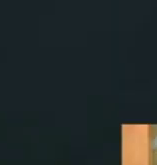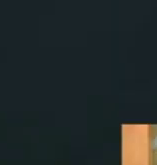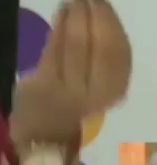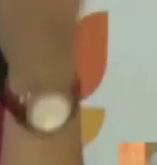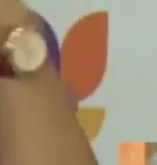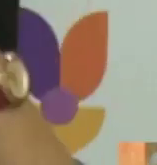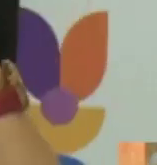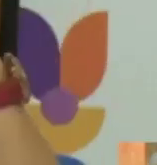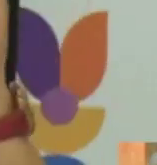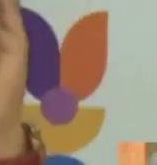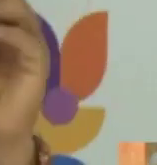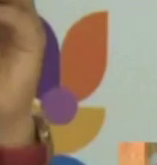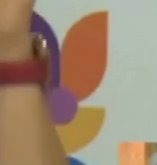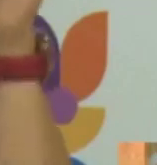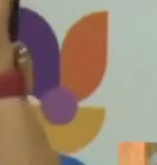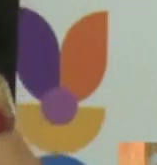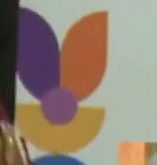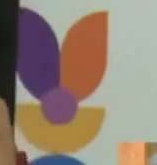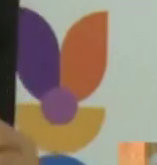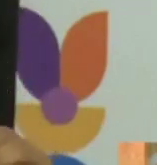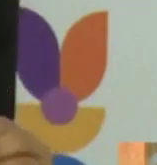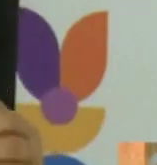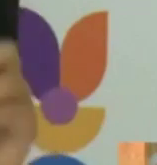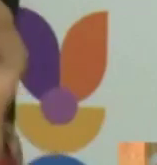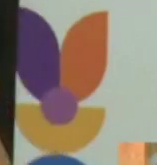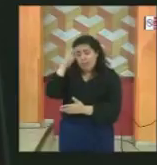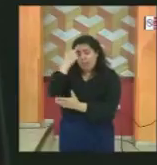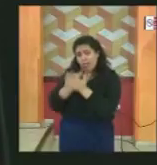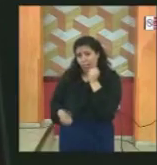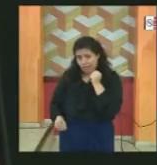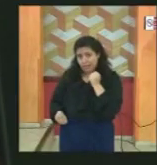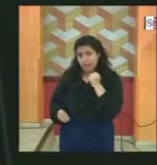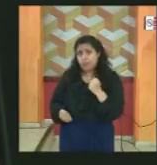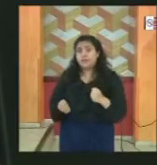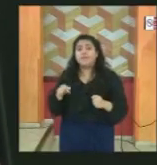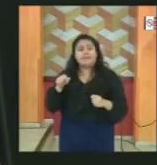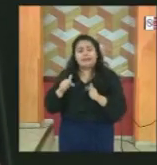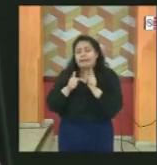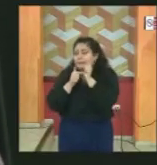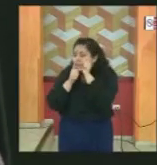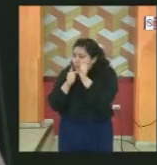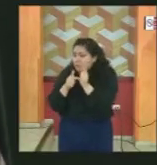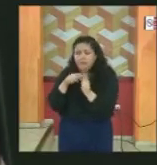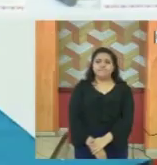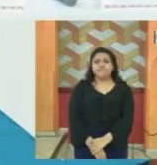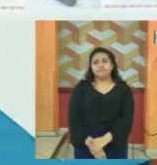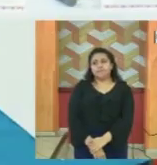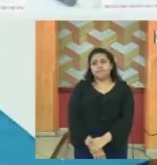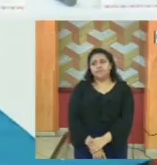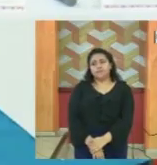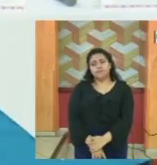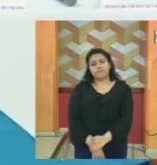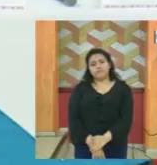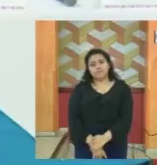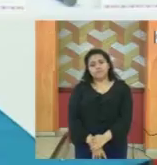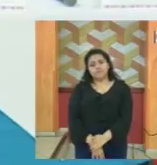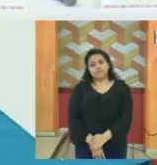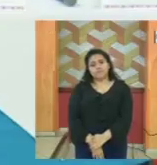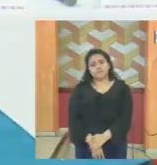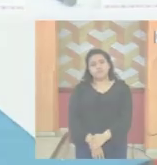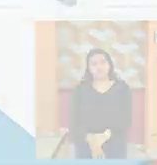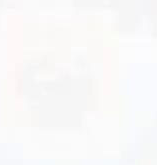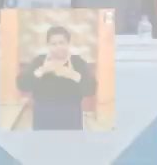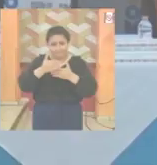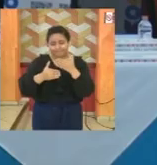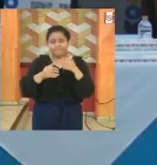con Discapacidad desde la Justicia Electoral, con el objetivo de promover la reflexión sobre los avances y retos que en esta materia vive este sector